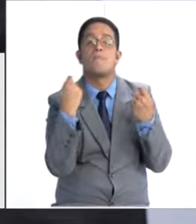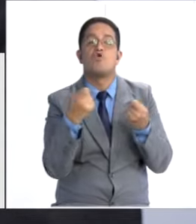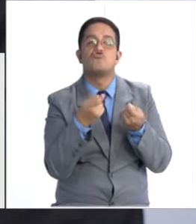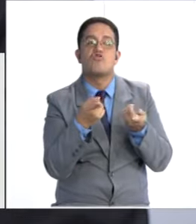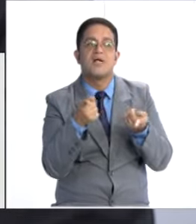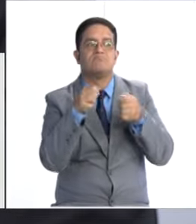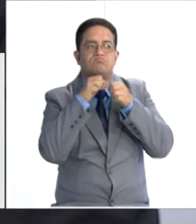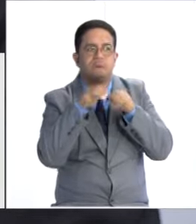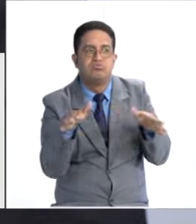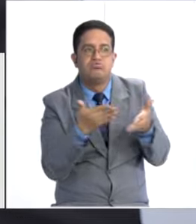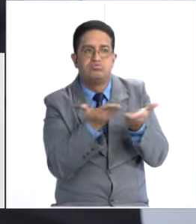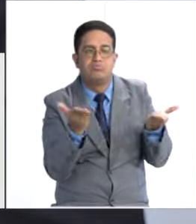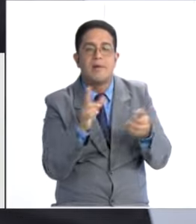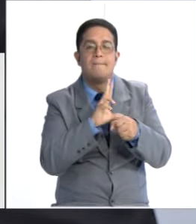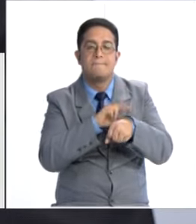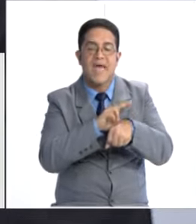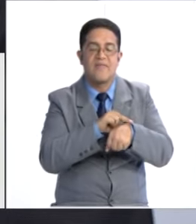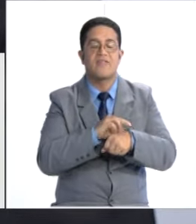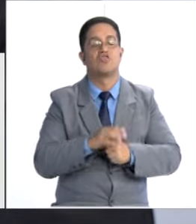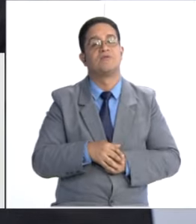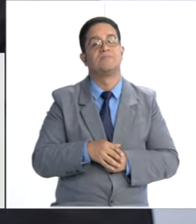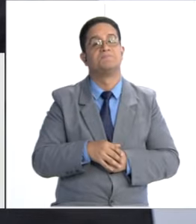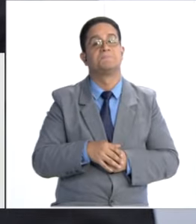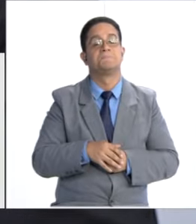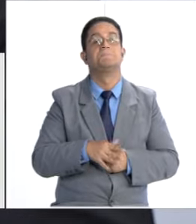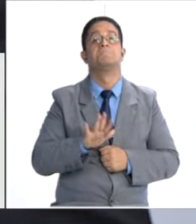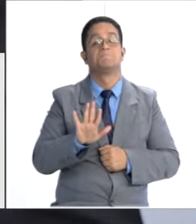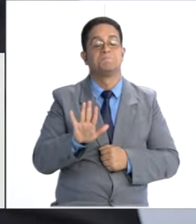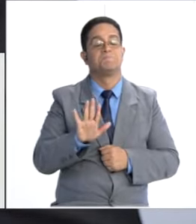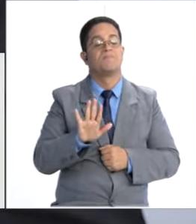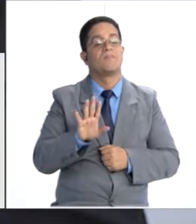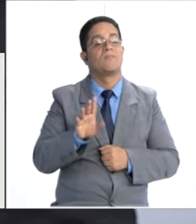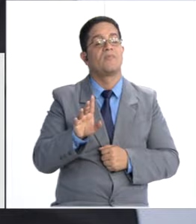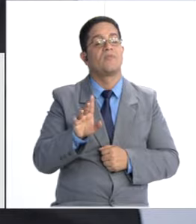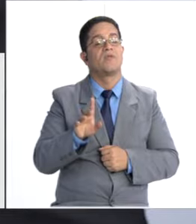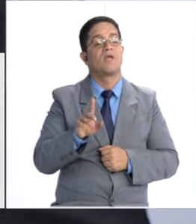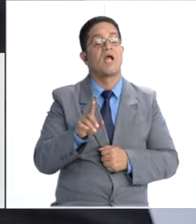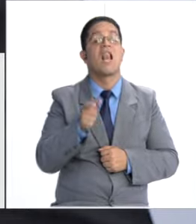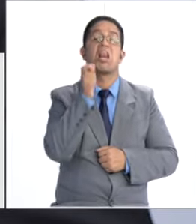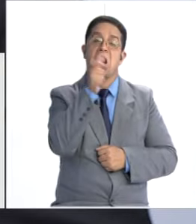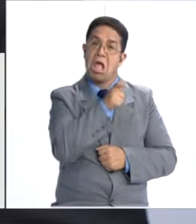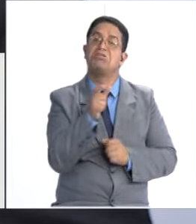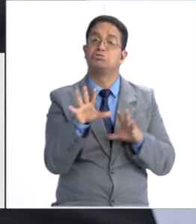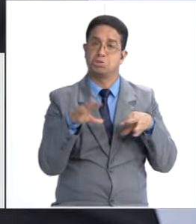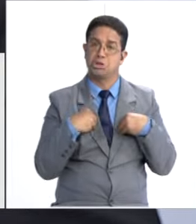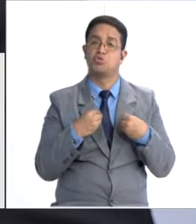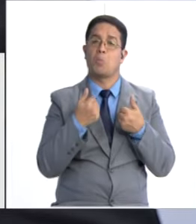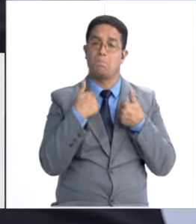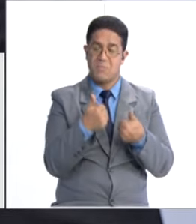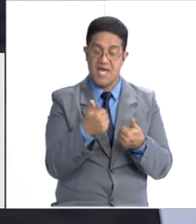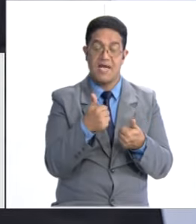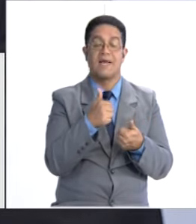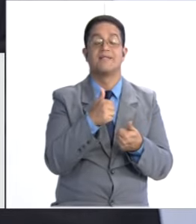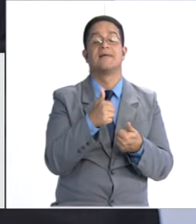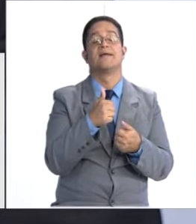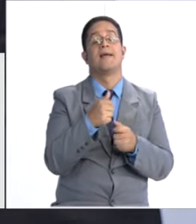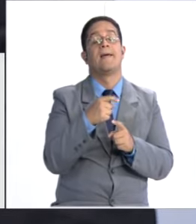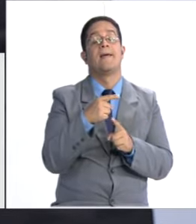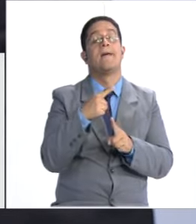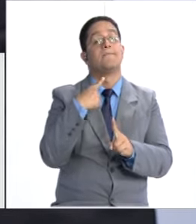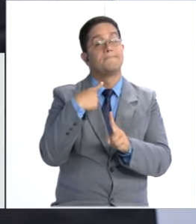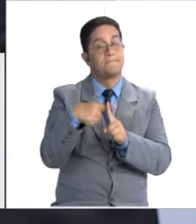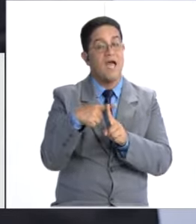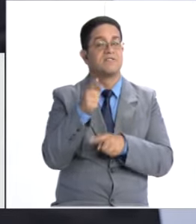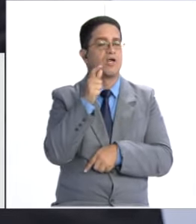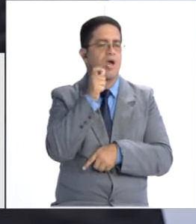a los médicos. Resulta y acontece que, bueno, tuvimos muy buena receptividad de ellos y adicional, ellos también nos comentaron sus